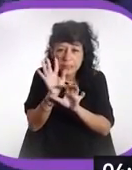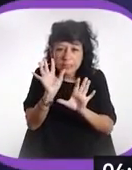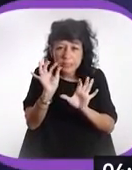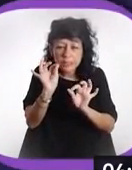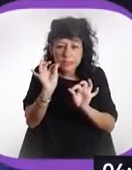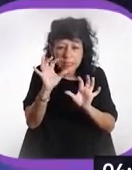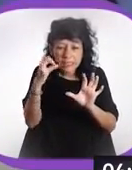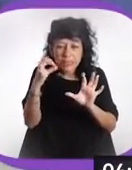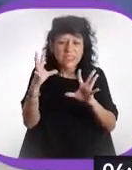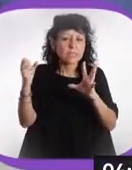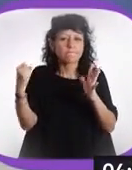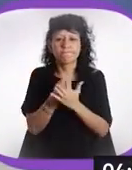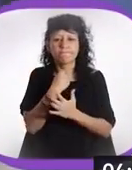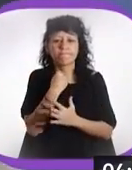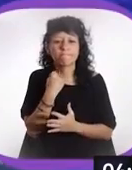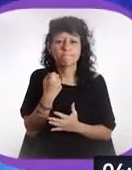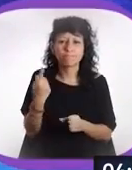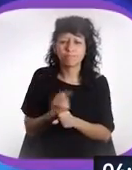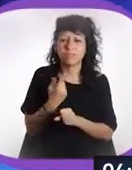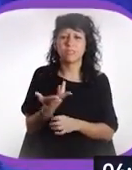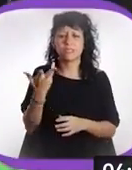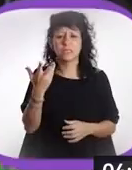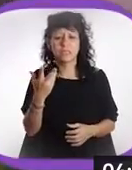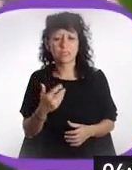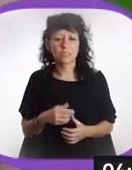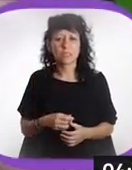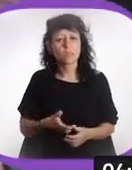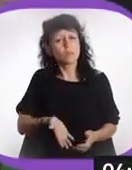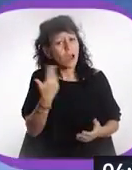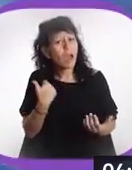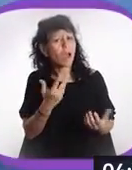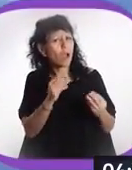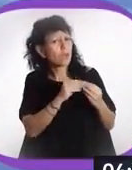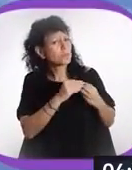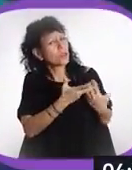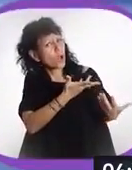Cuidado, tiene que... ¡Ay! ¡No puede ser! Muchachos, ¿podrían ayudarme?